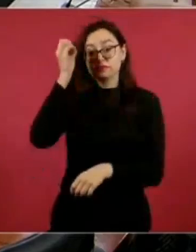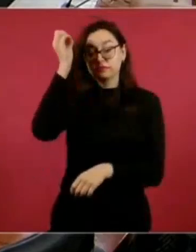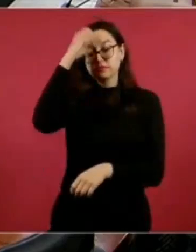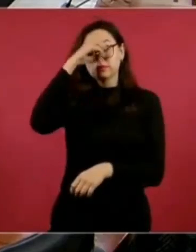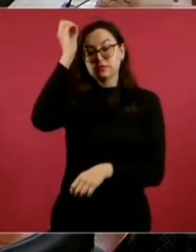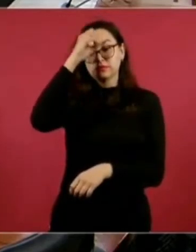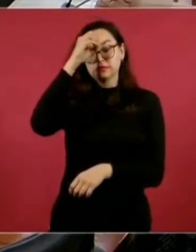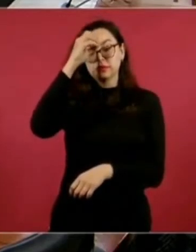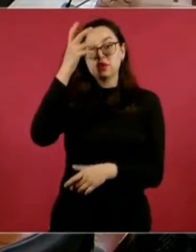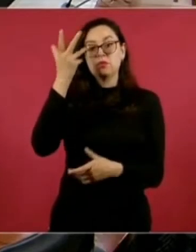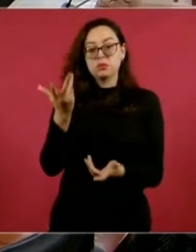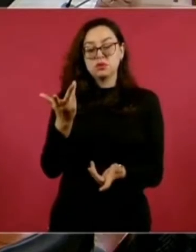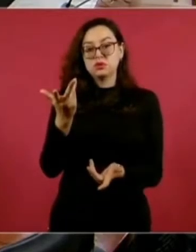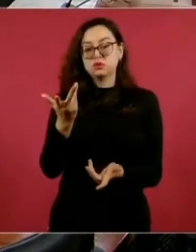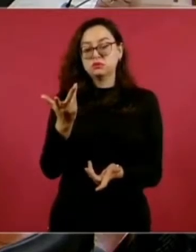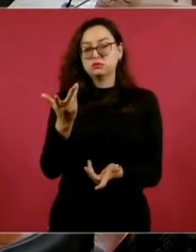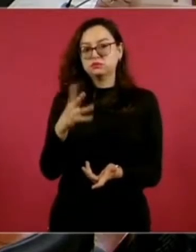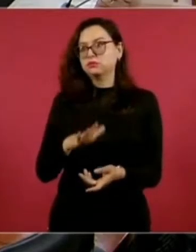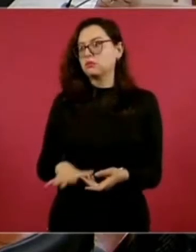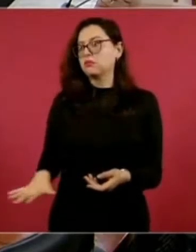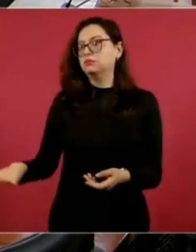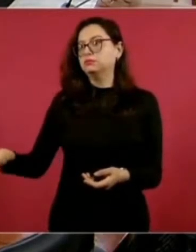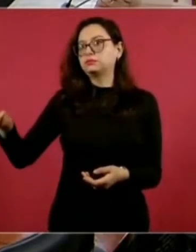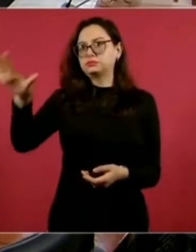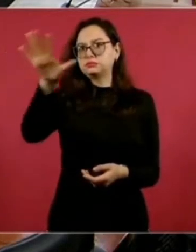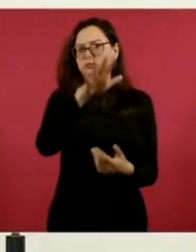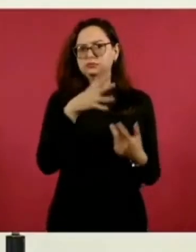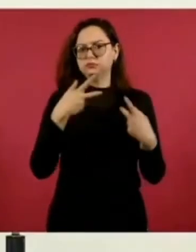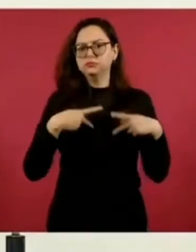la comparte mucha gente.